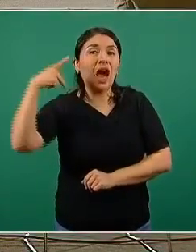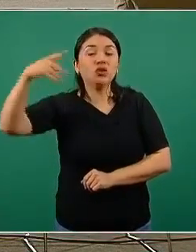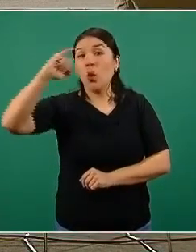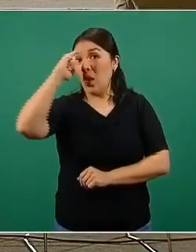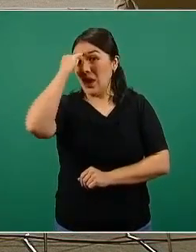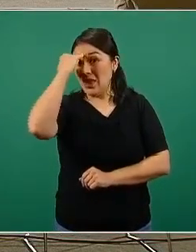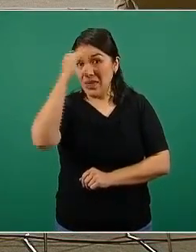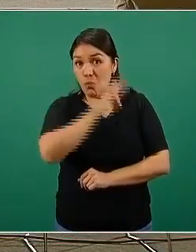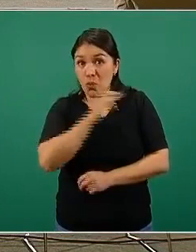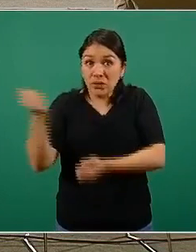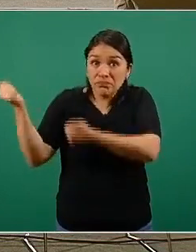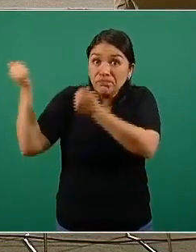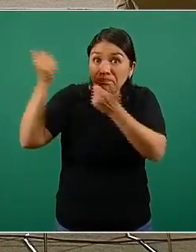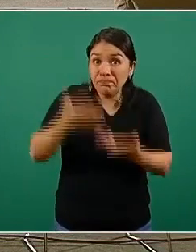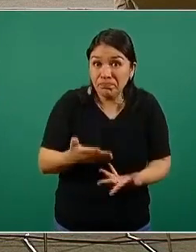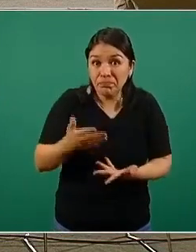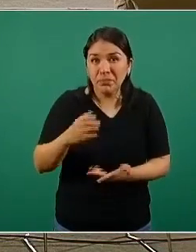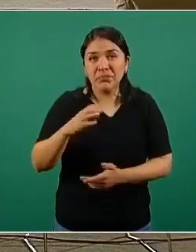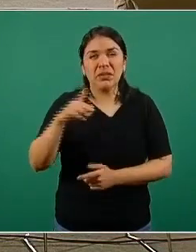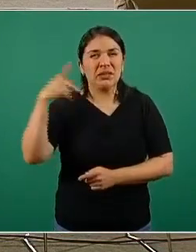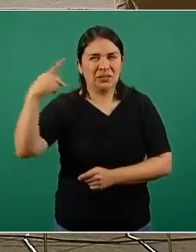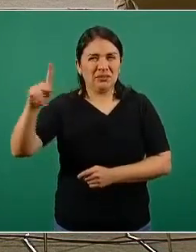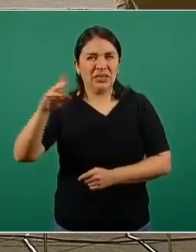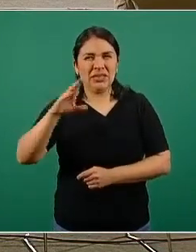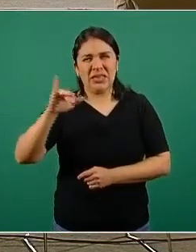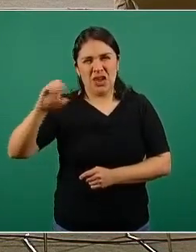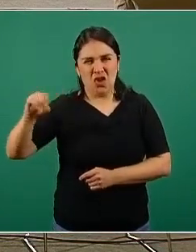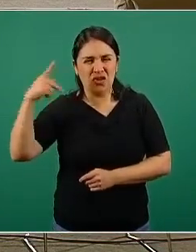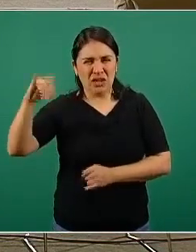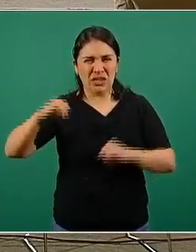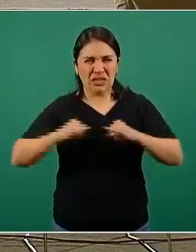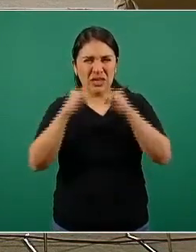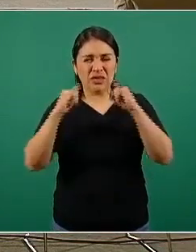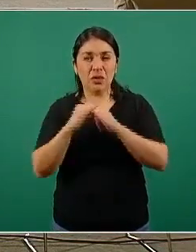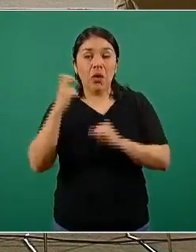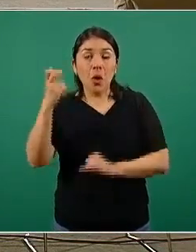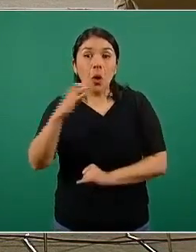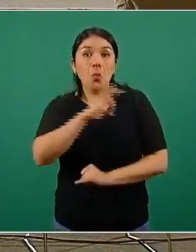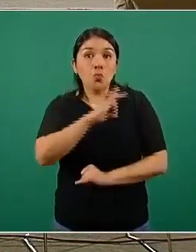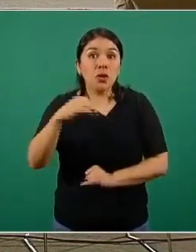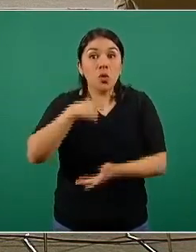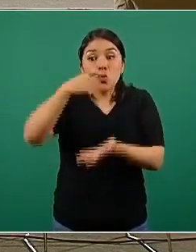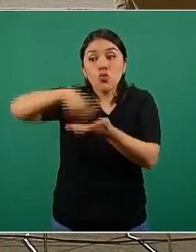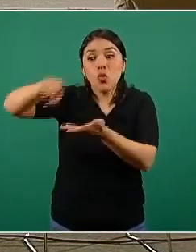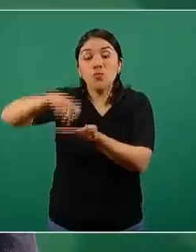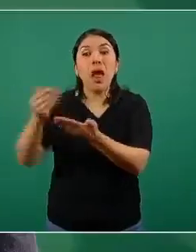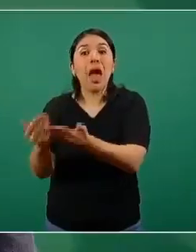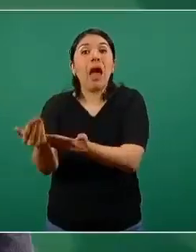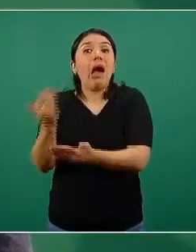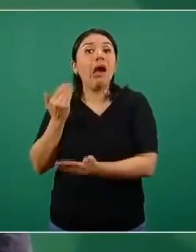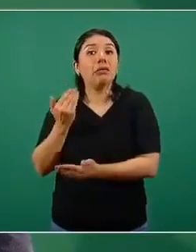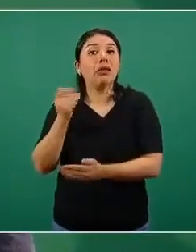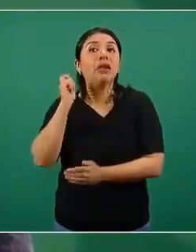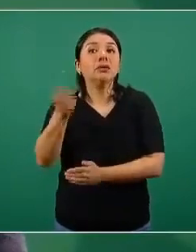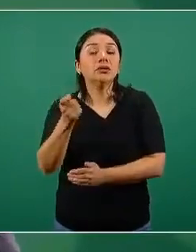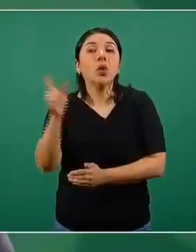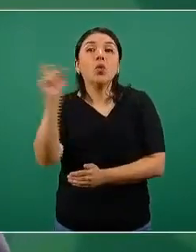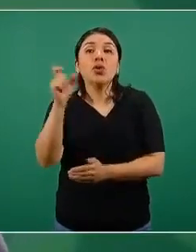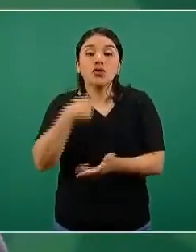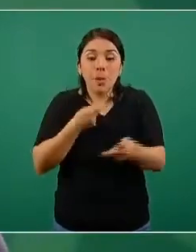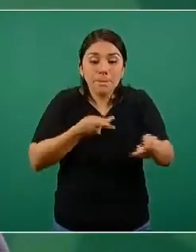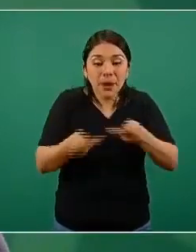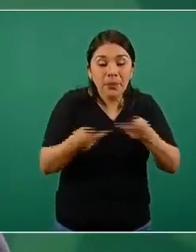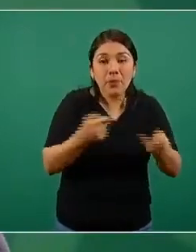India, del Serum Institute de la India, en donde podríamos adquirir antes de lo que ya está programado